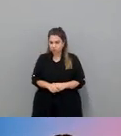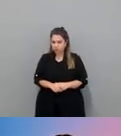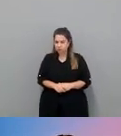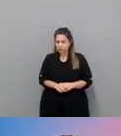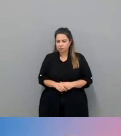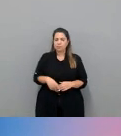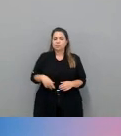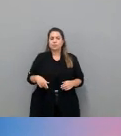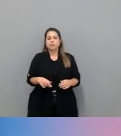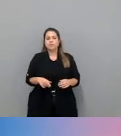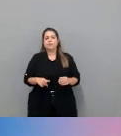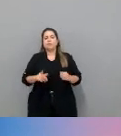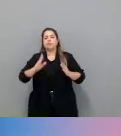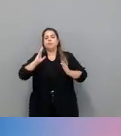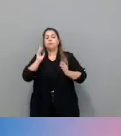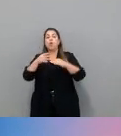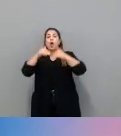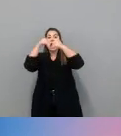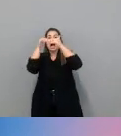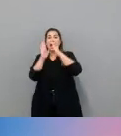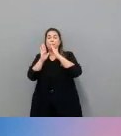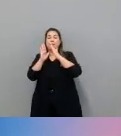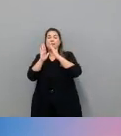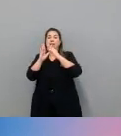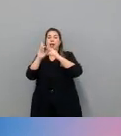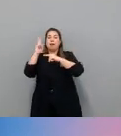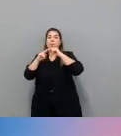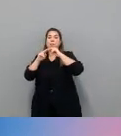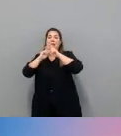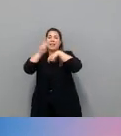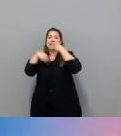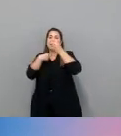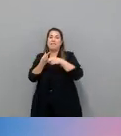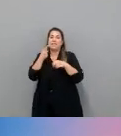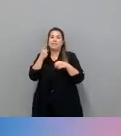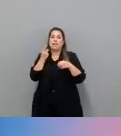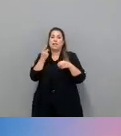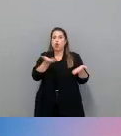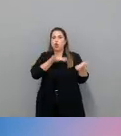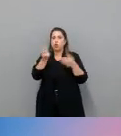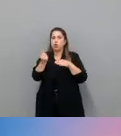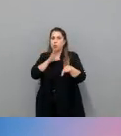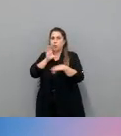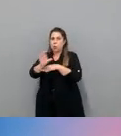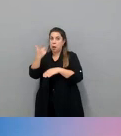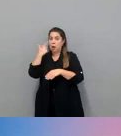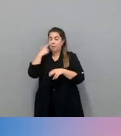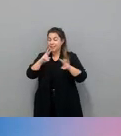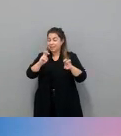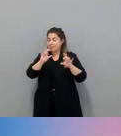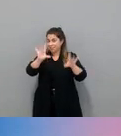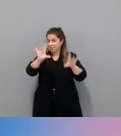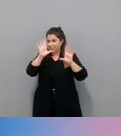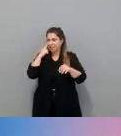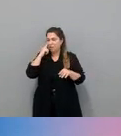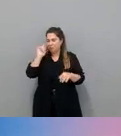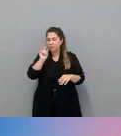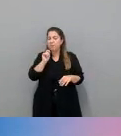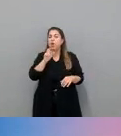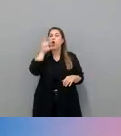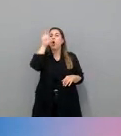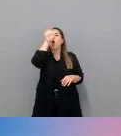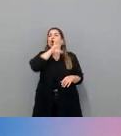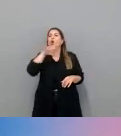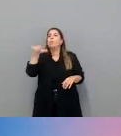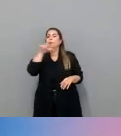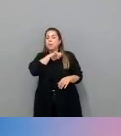Subvenciones a la rehabilitación de la vivienda y también abrimos la caja de Pandora. Es decir, hay comunidades que sacan